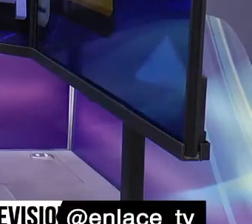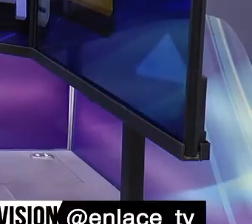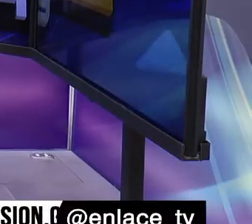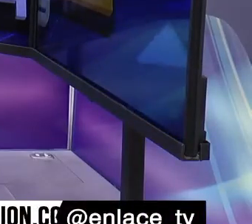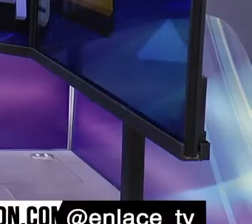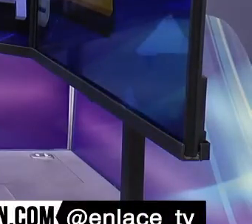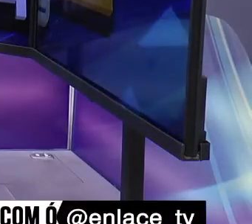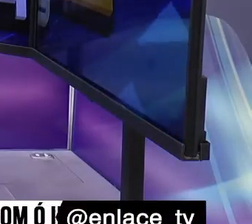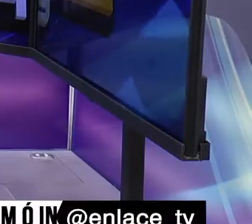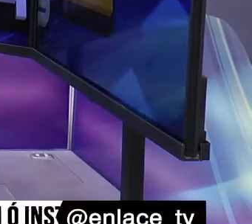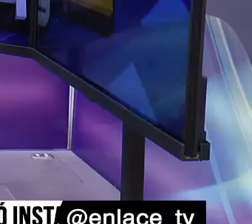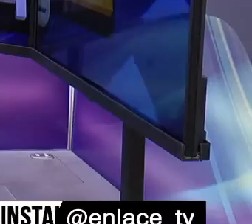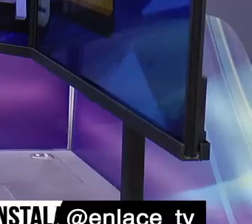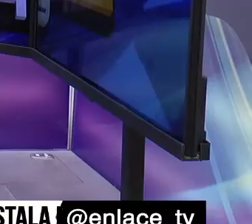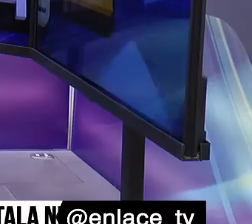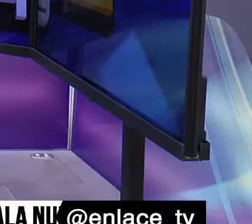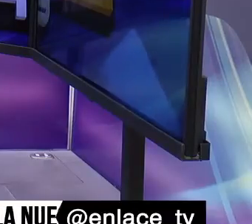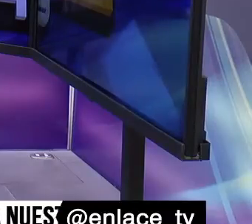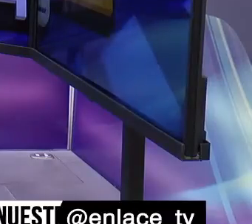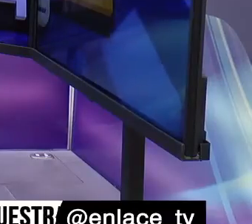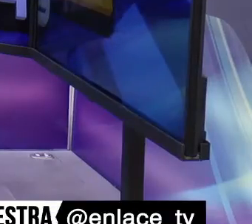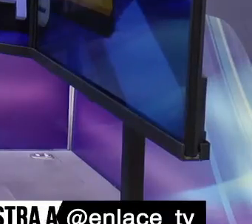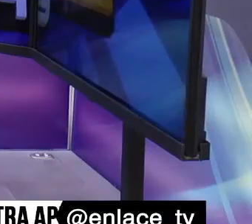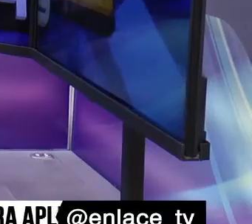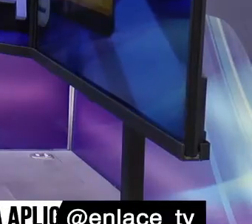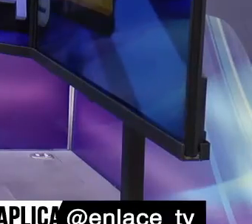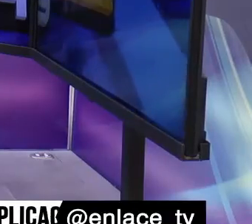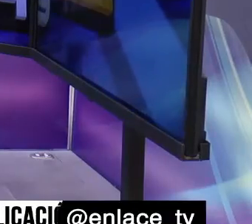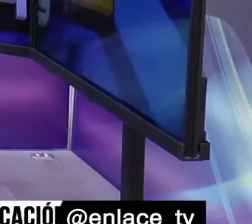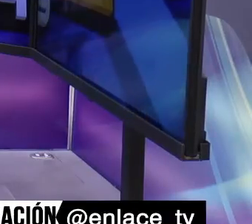sus hogares, a quienes se enlazan a través de Enlace Televisión,